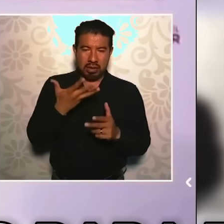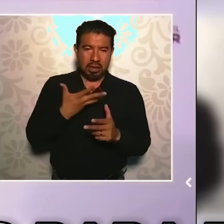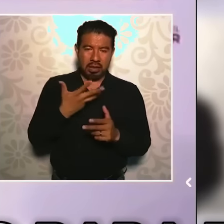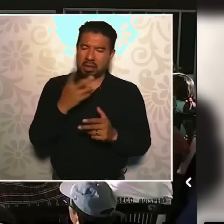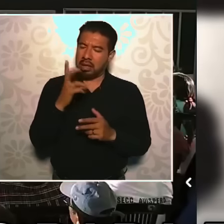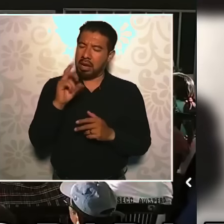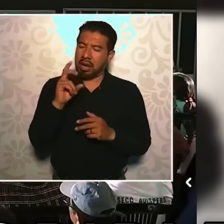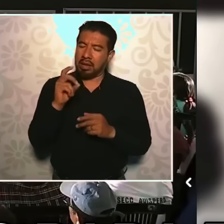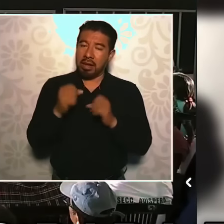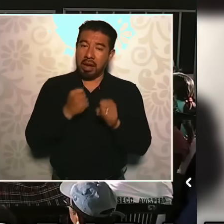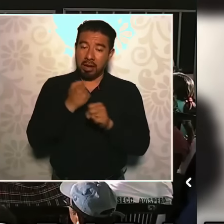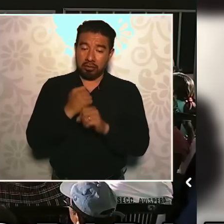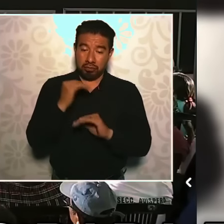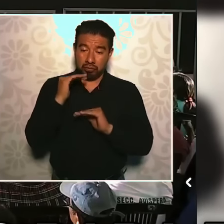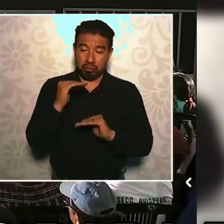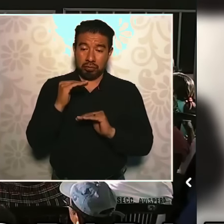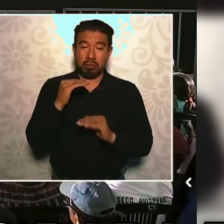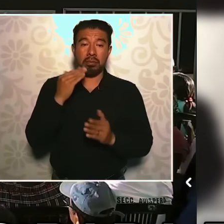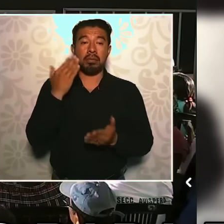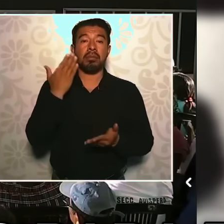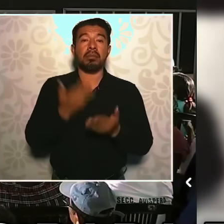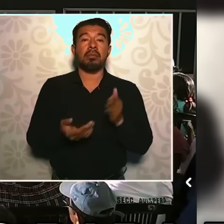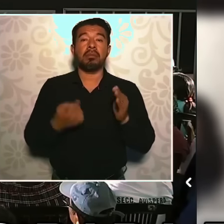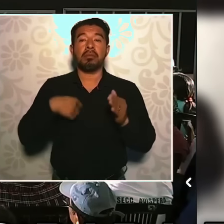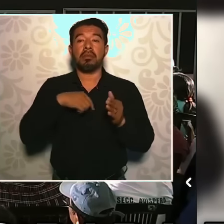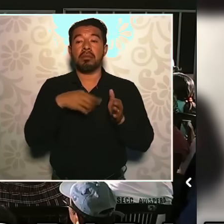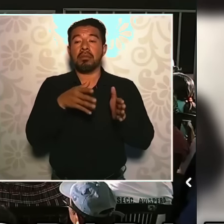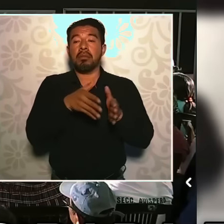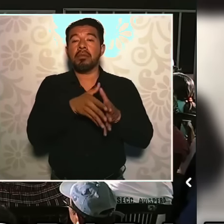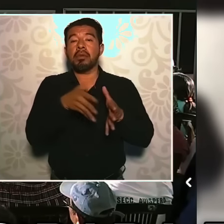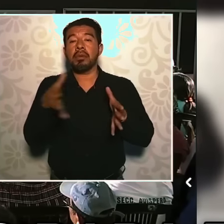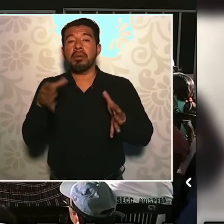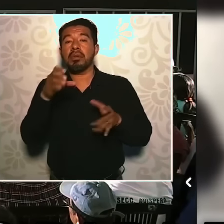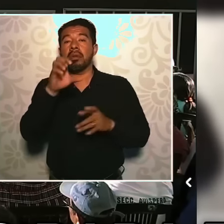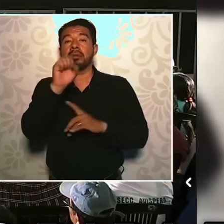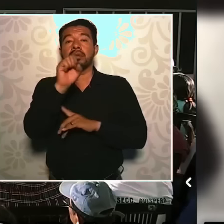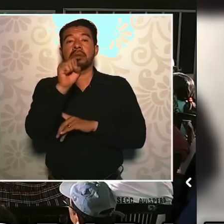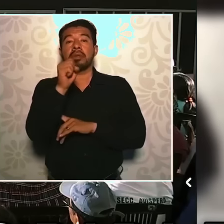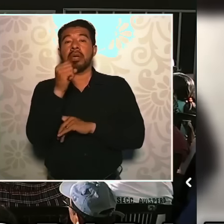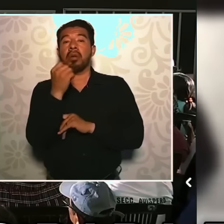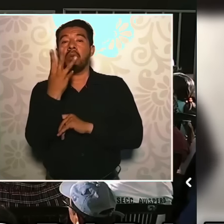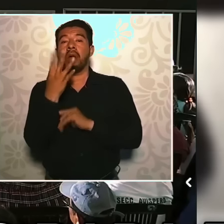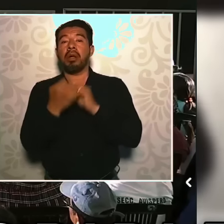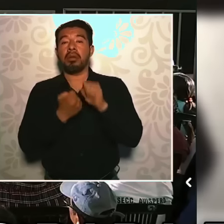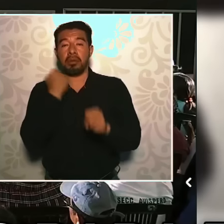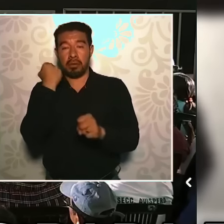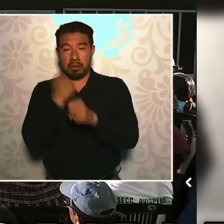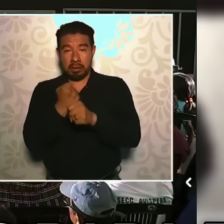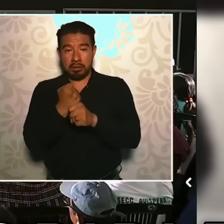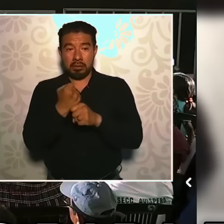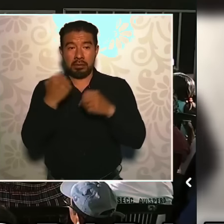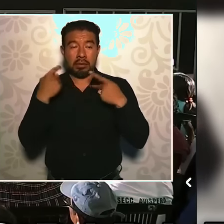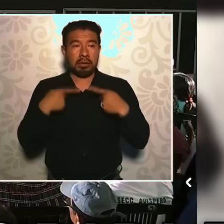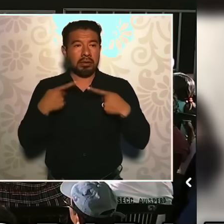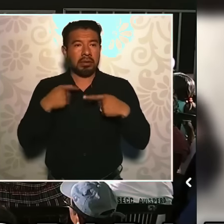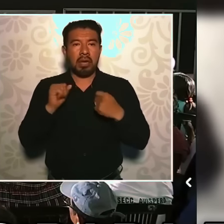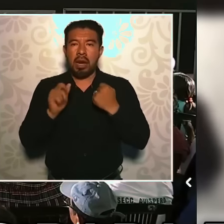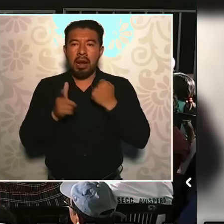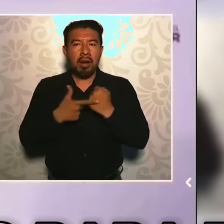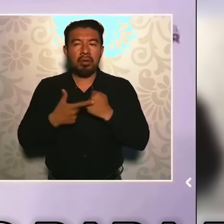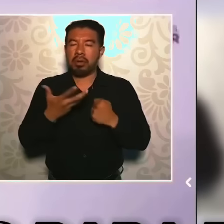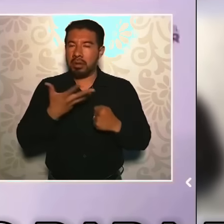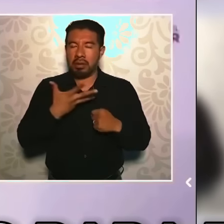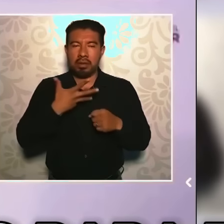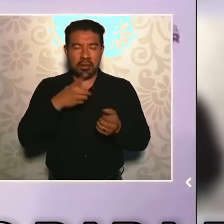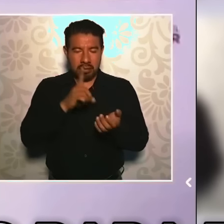años, lo podamos abrir hasta los 64 años. Entonces, si hay una persona con discapacidad